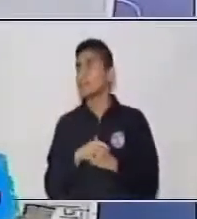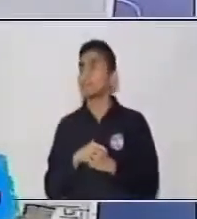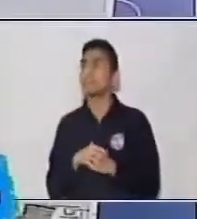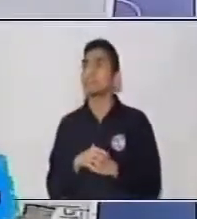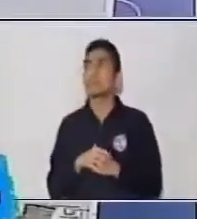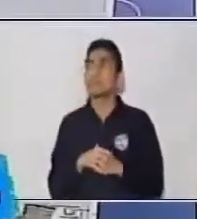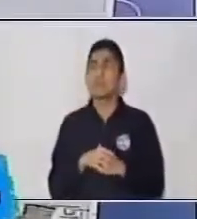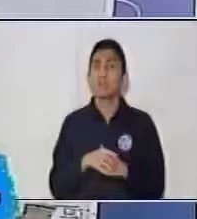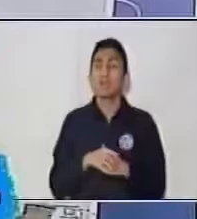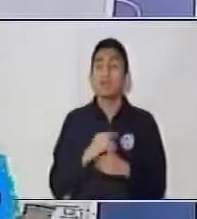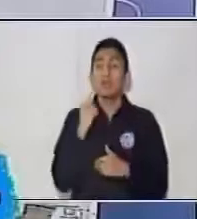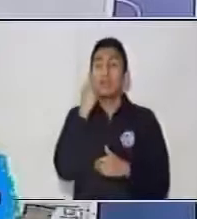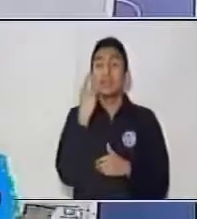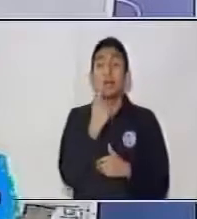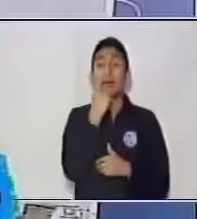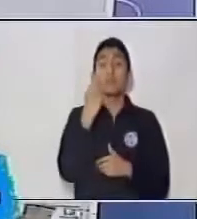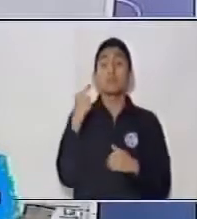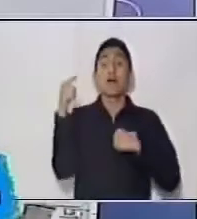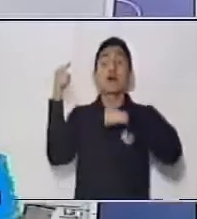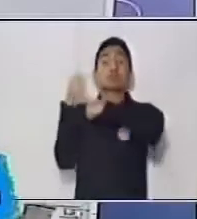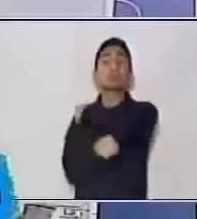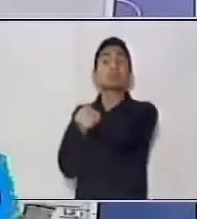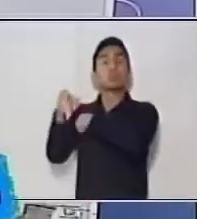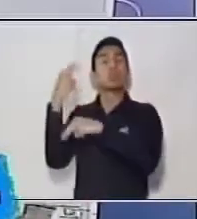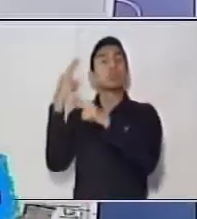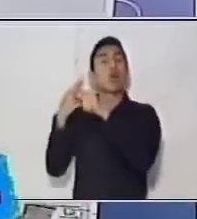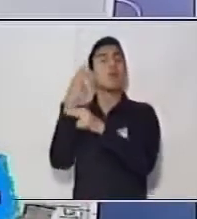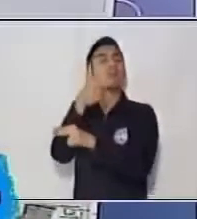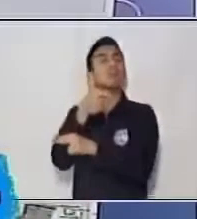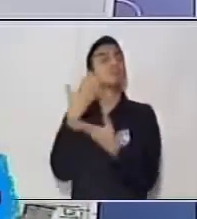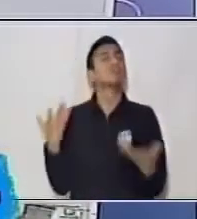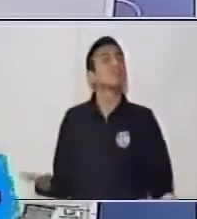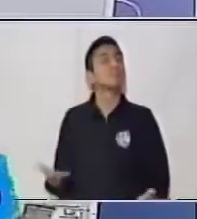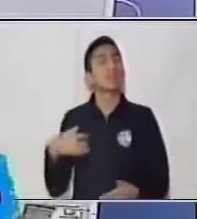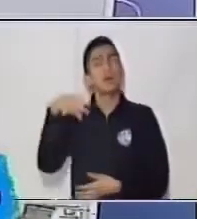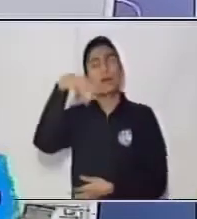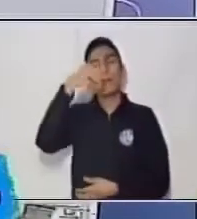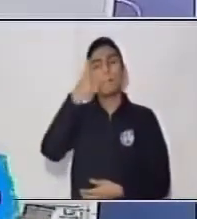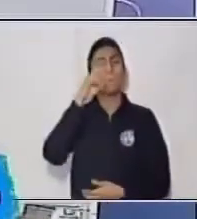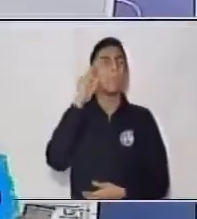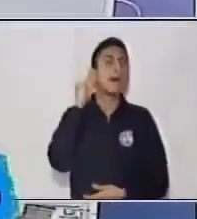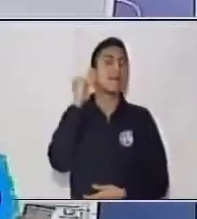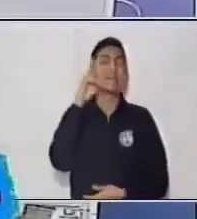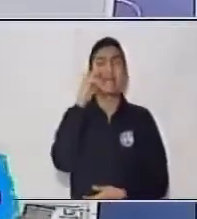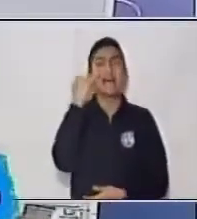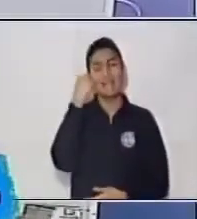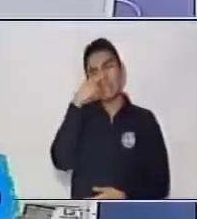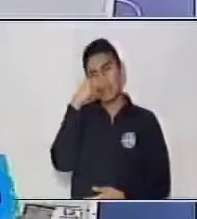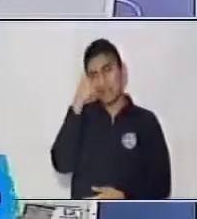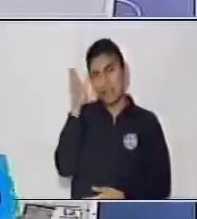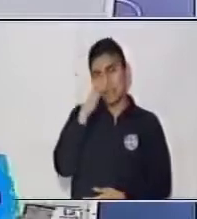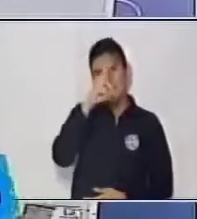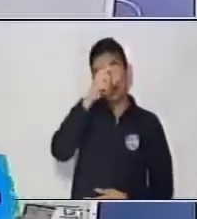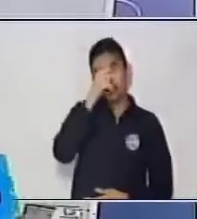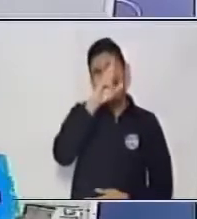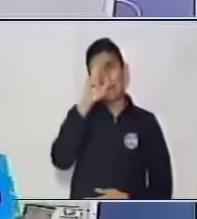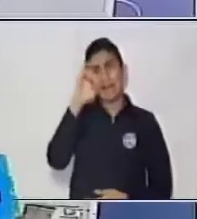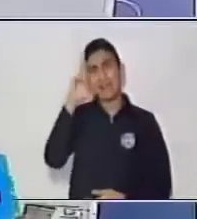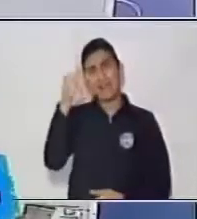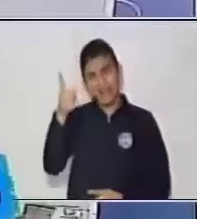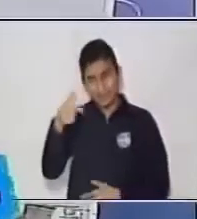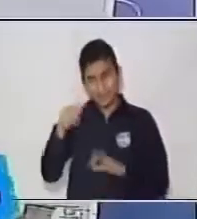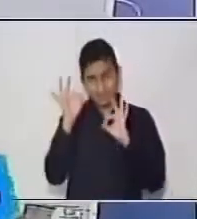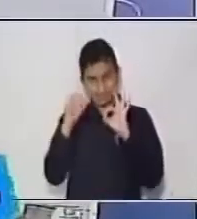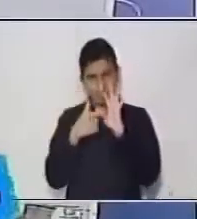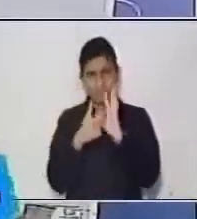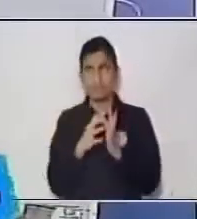Te he buscado en la entraña de tu nombre. Ajá, el poema de Margarita Carrera. Excelente. Aquí